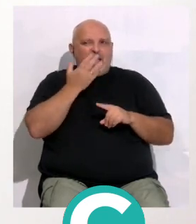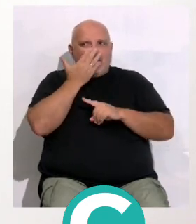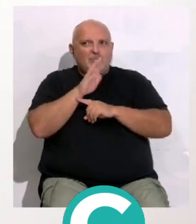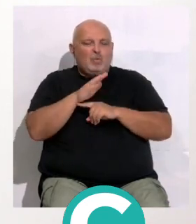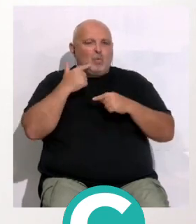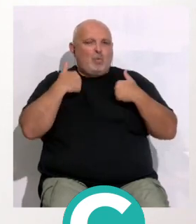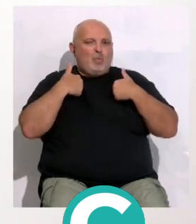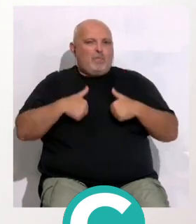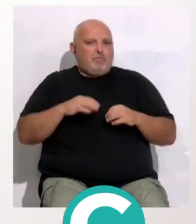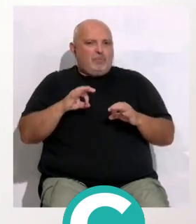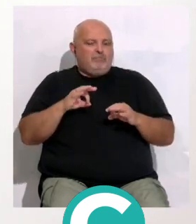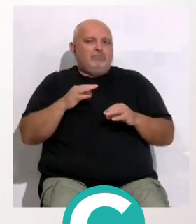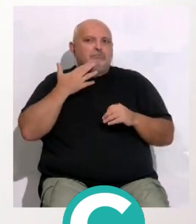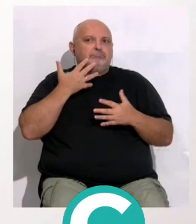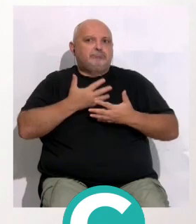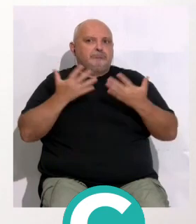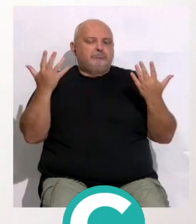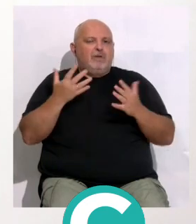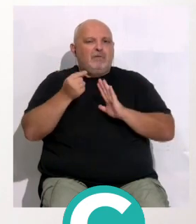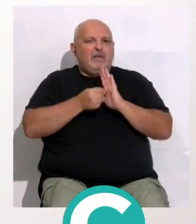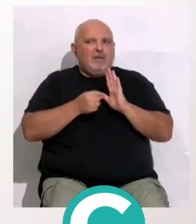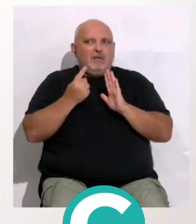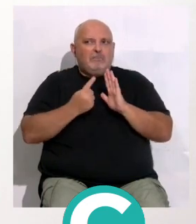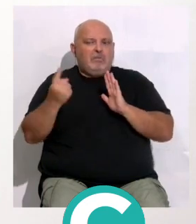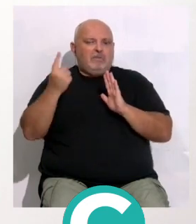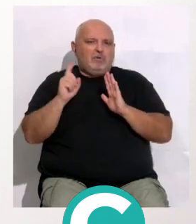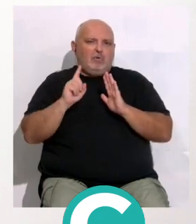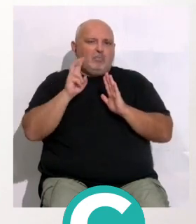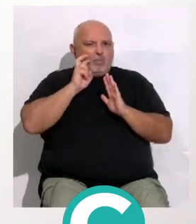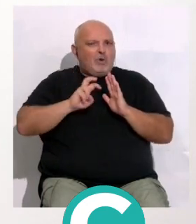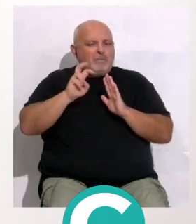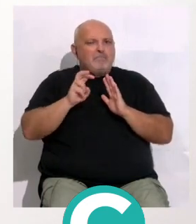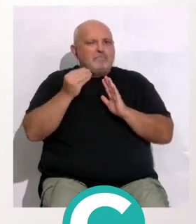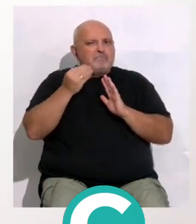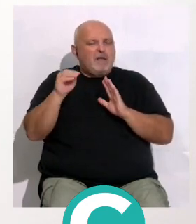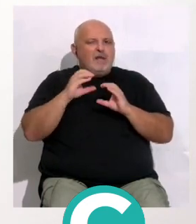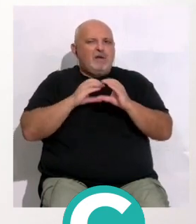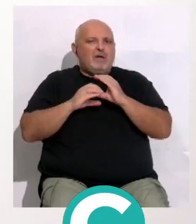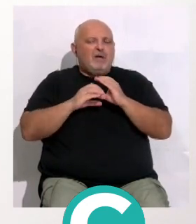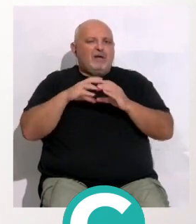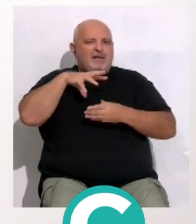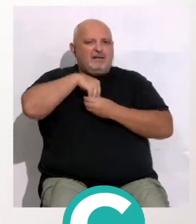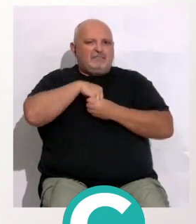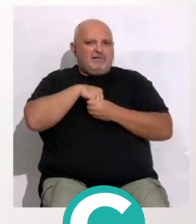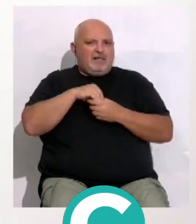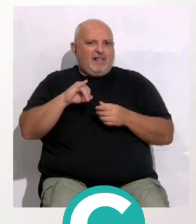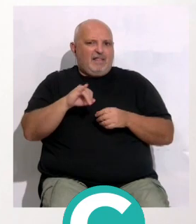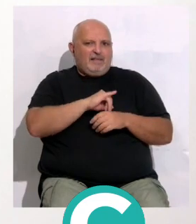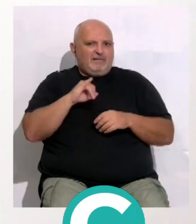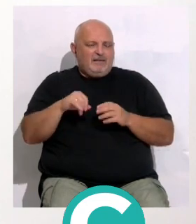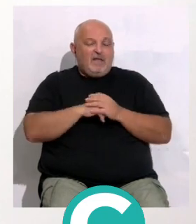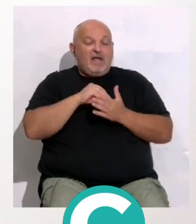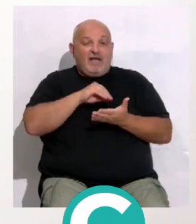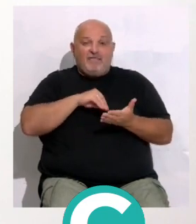el cuerpo. En lugar de tener una medida aislada, intentamos ver incluso cómo se comunican los órganos entre sí, porque